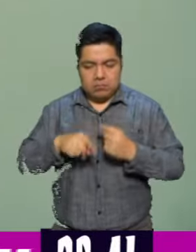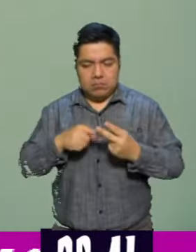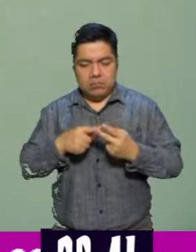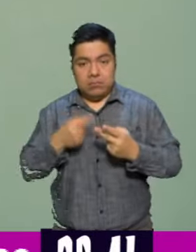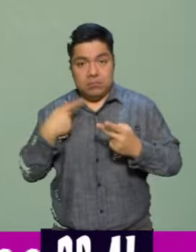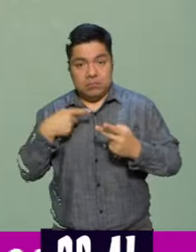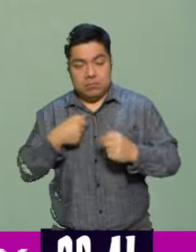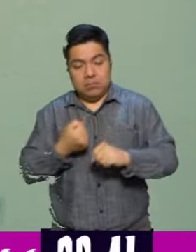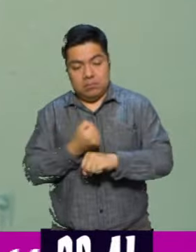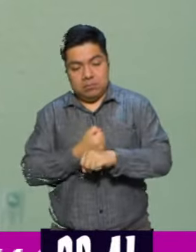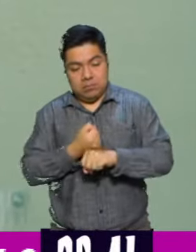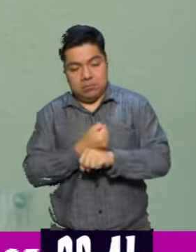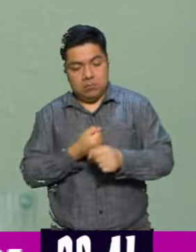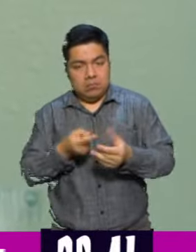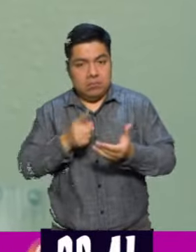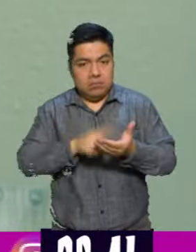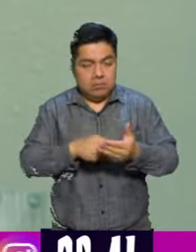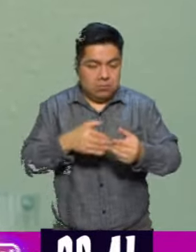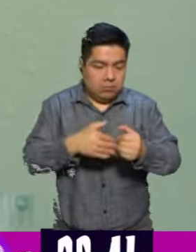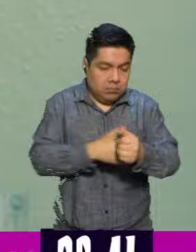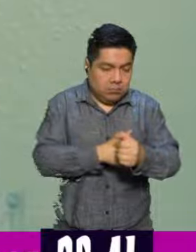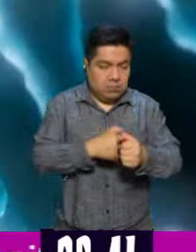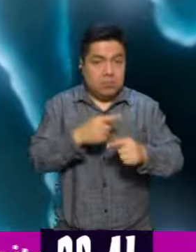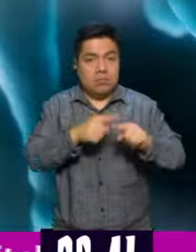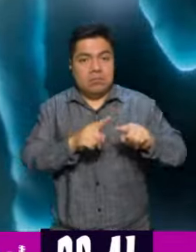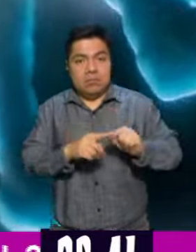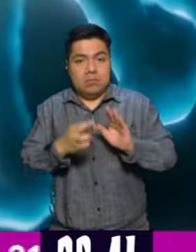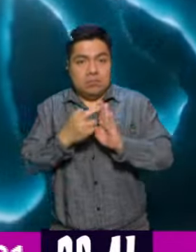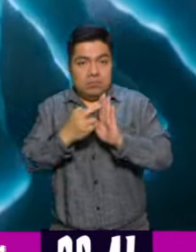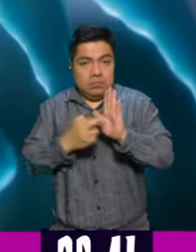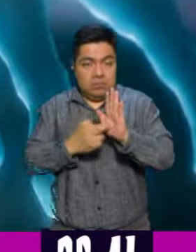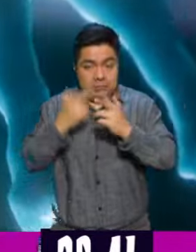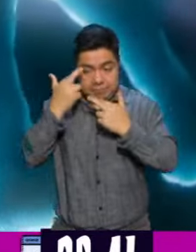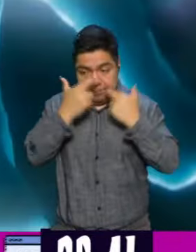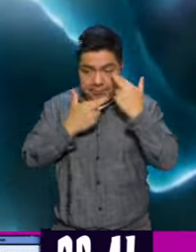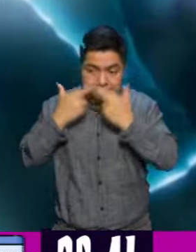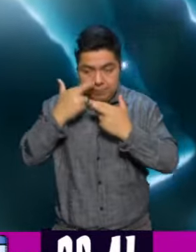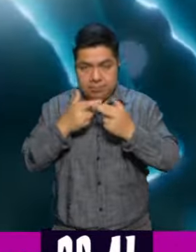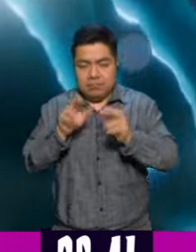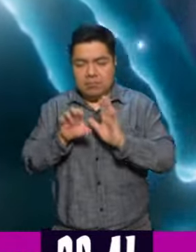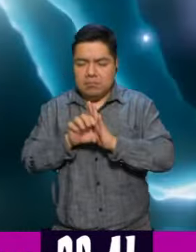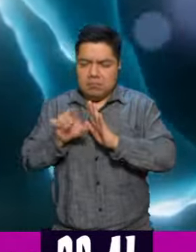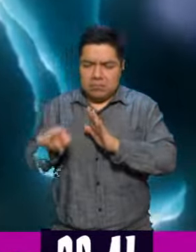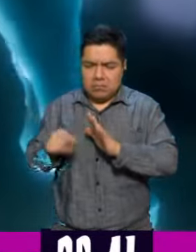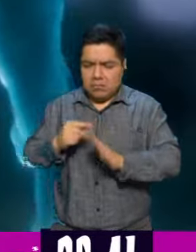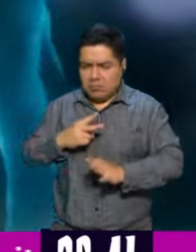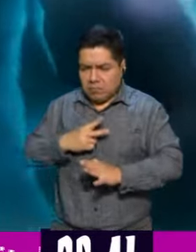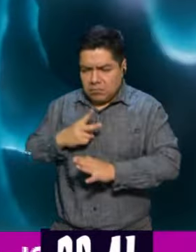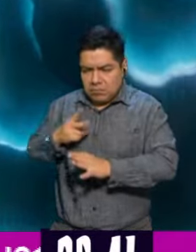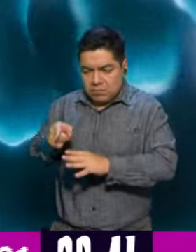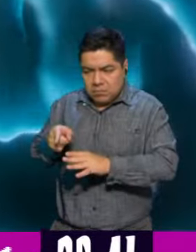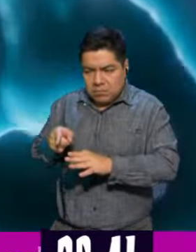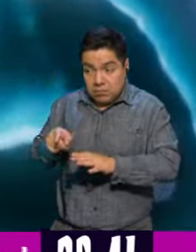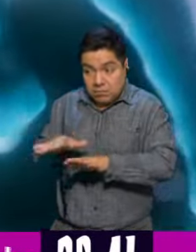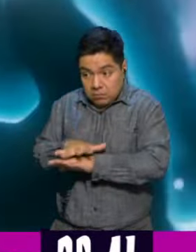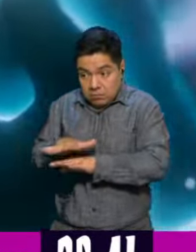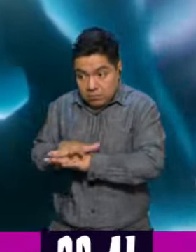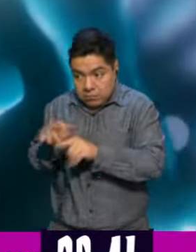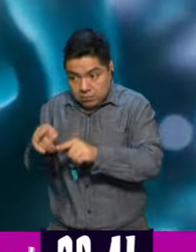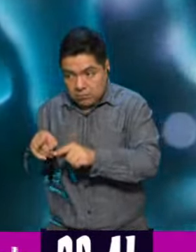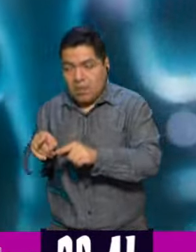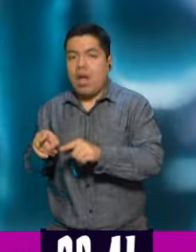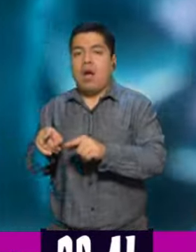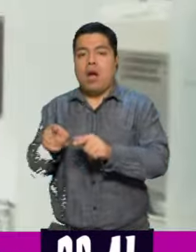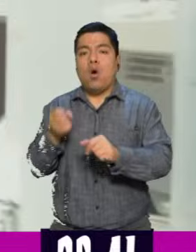de los pacientes, etcétera. Tienen sus protocolos de muestreo y cuando detectan que un virus está cambiando, entonces hay